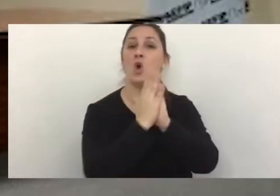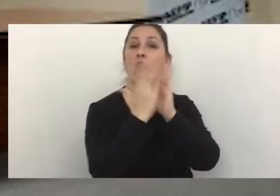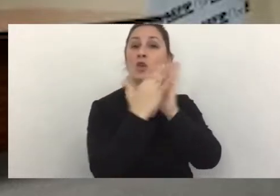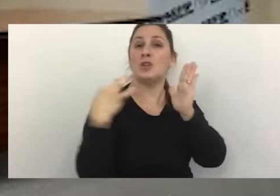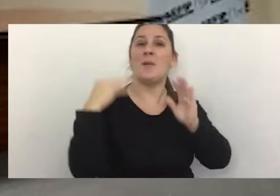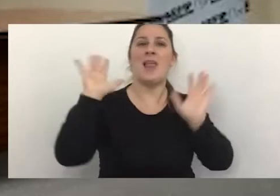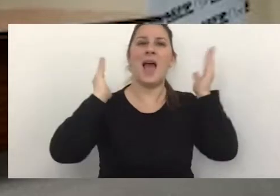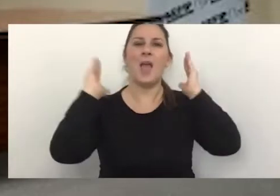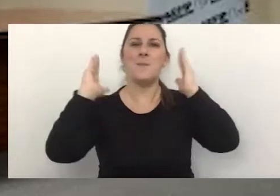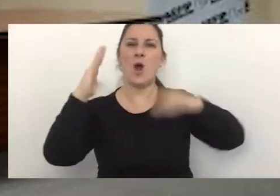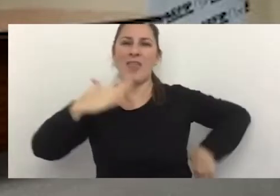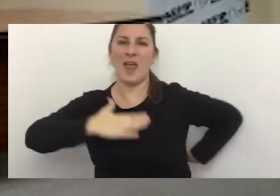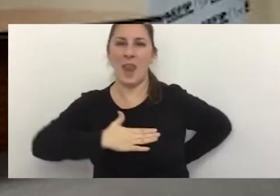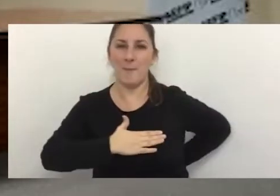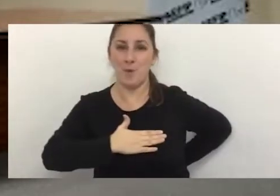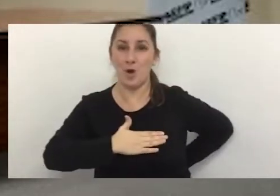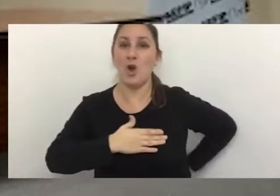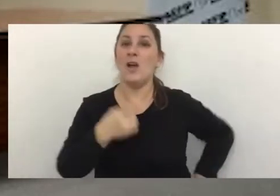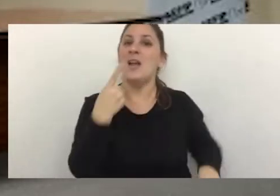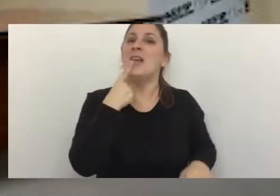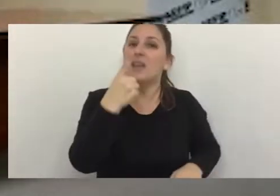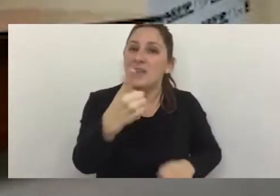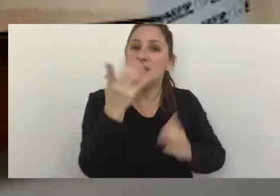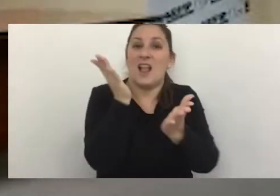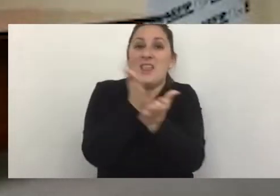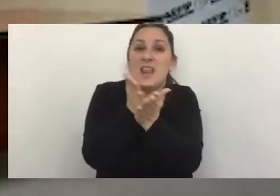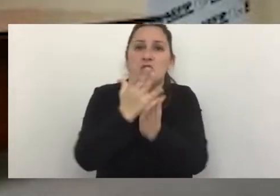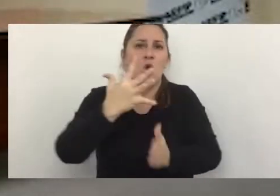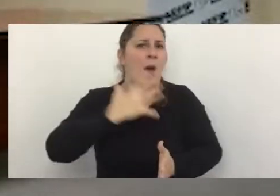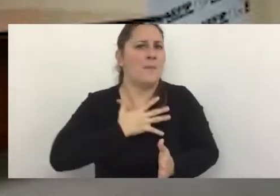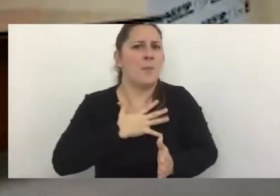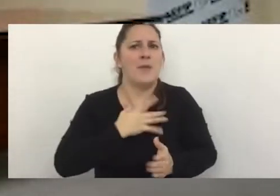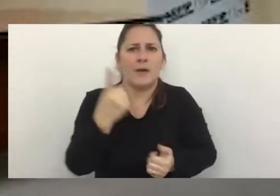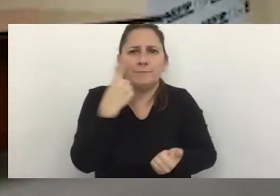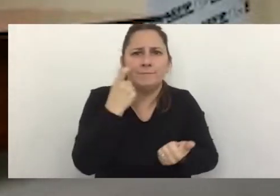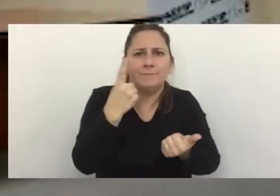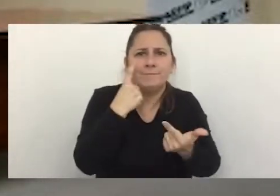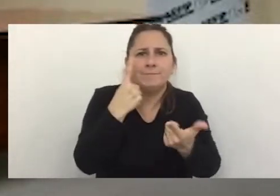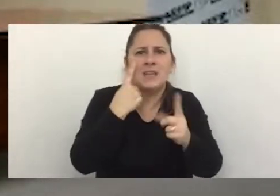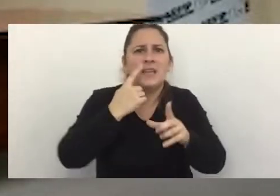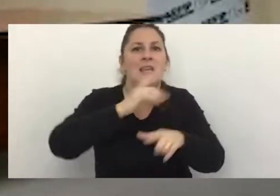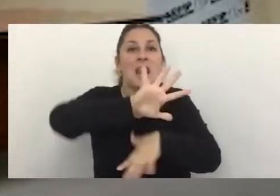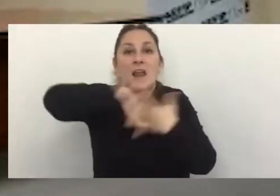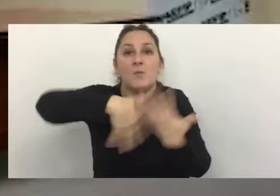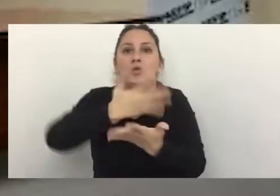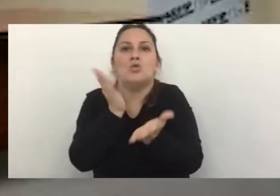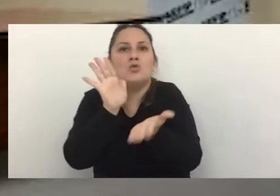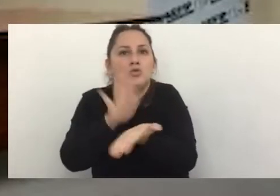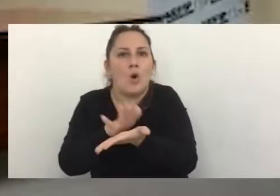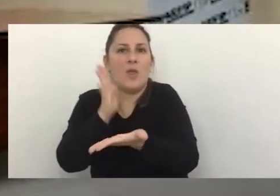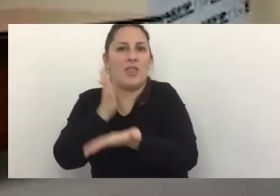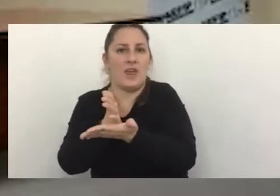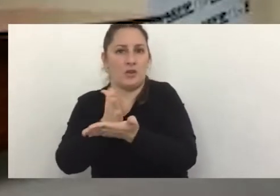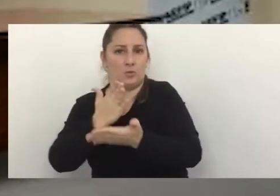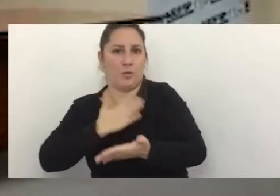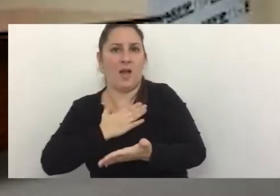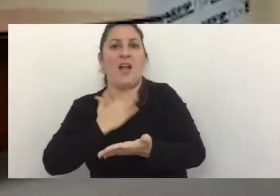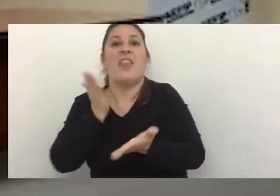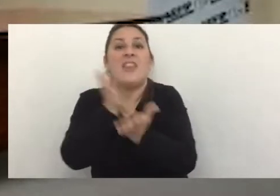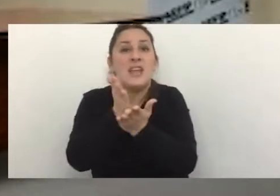que contemplaba precisamente el derecho de propiedad y toda la regulación alrededor del derecho de propiedad, pero derechos sociales allí no